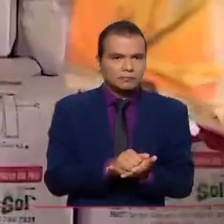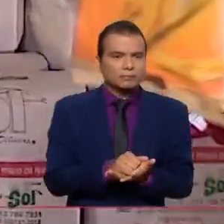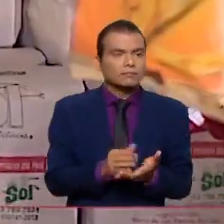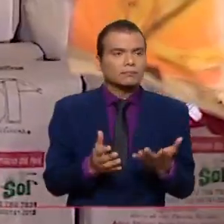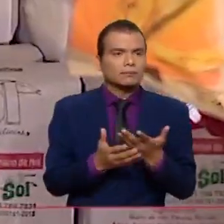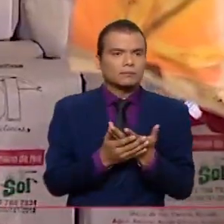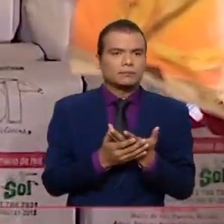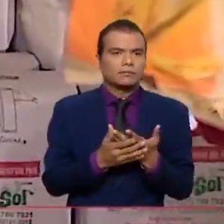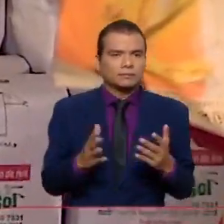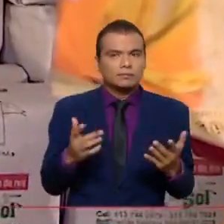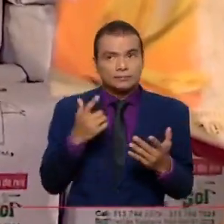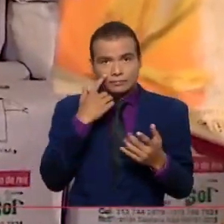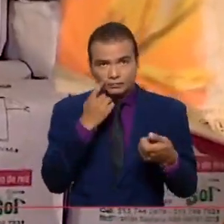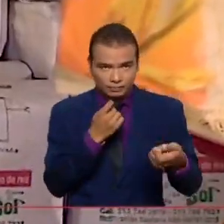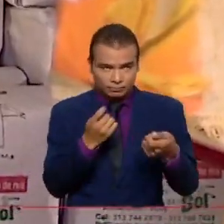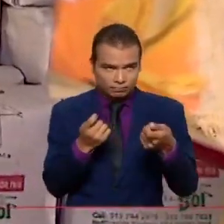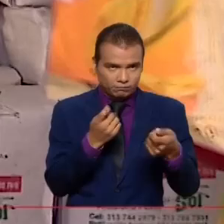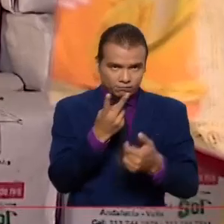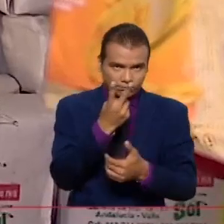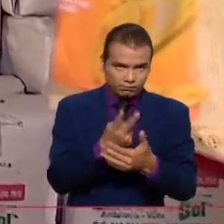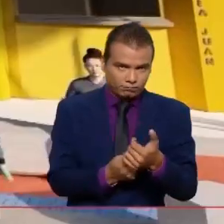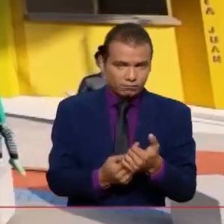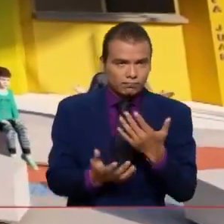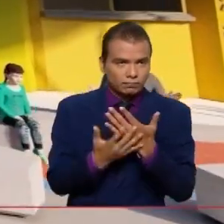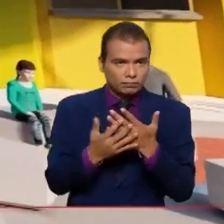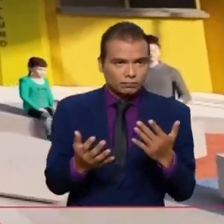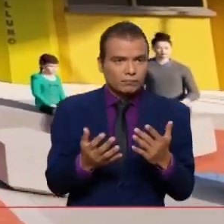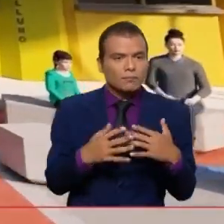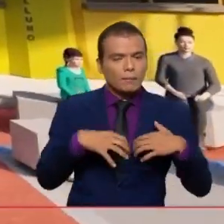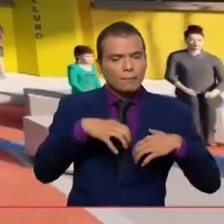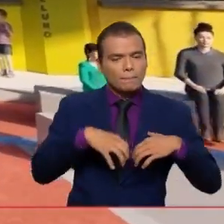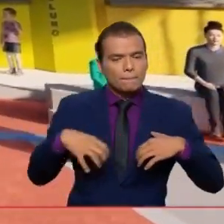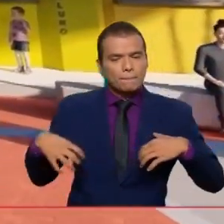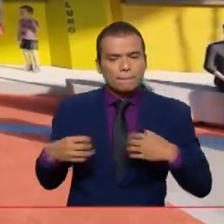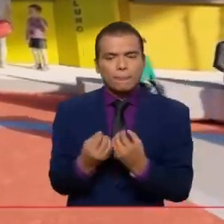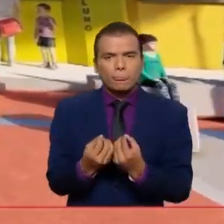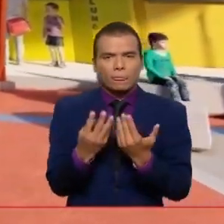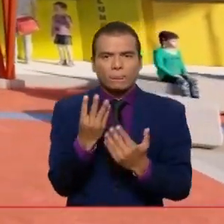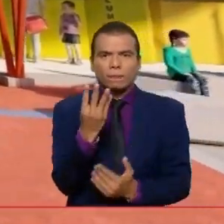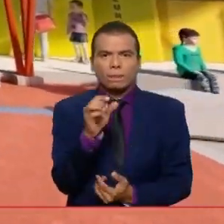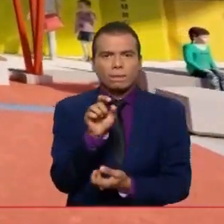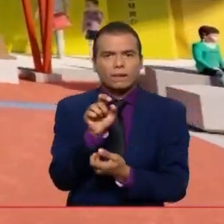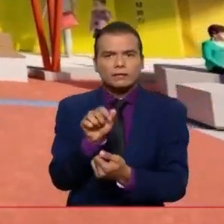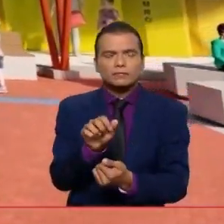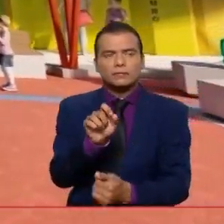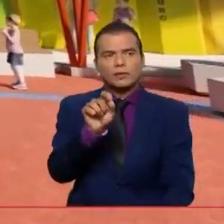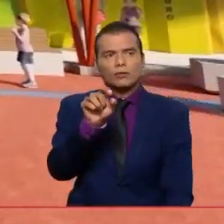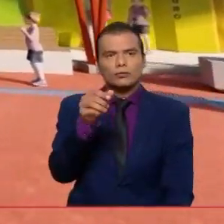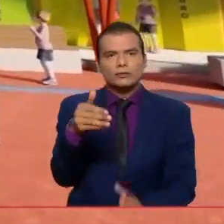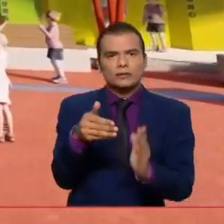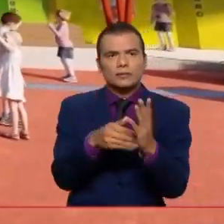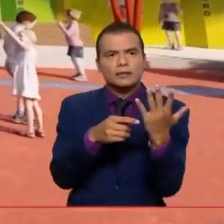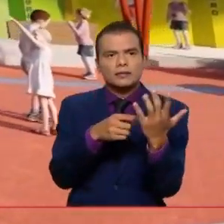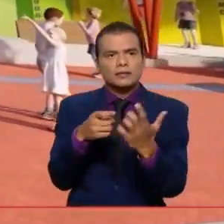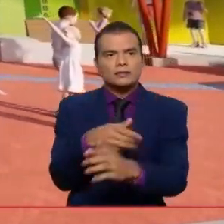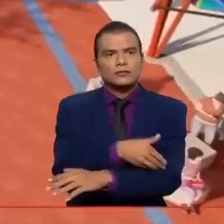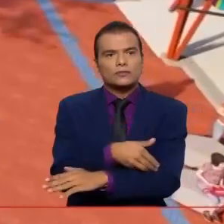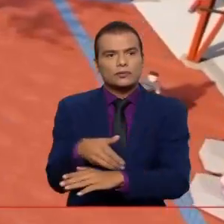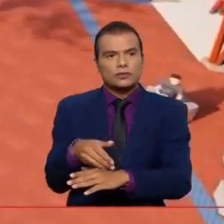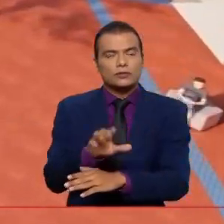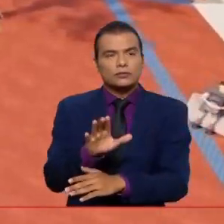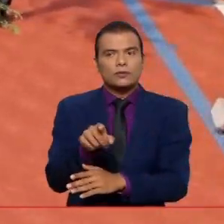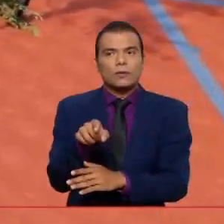ventas en el proceso de la obra. Son 40 los puestos que se beneficiarán con una inversión de 11.600 millones de